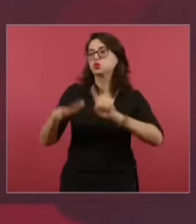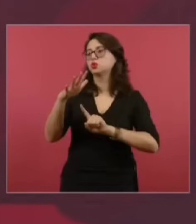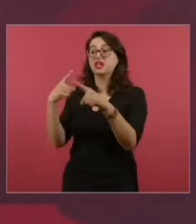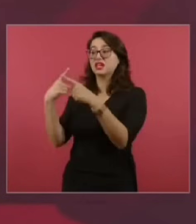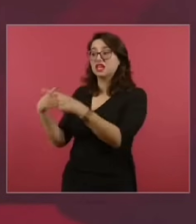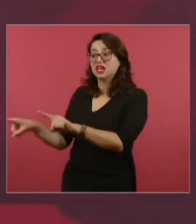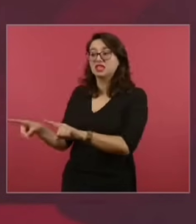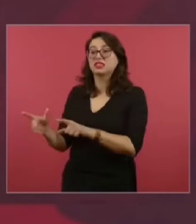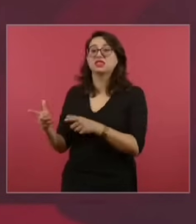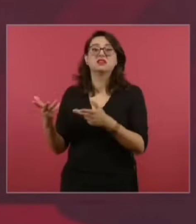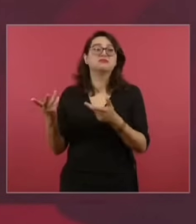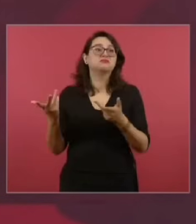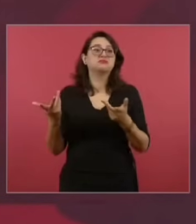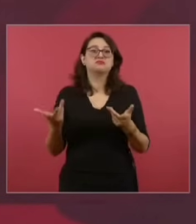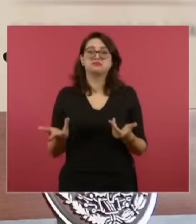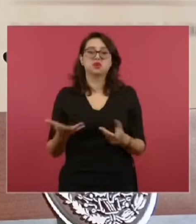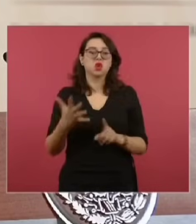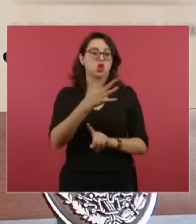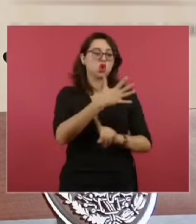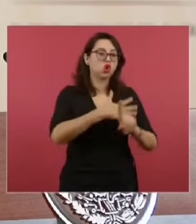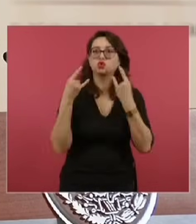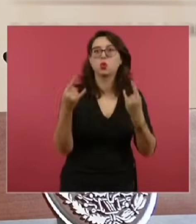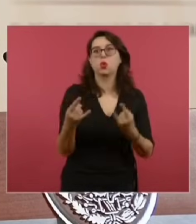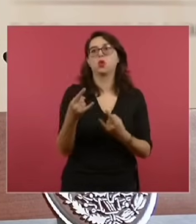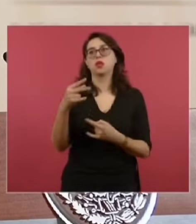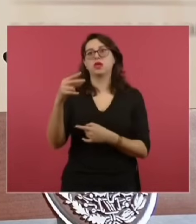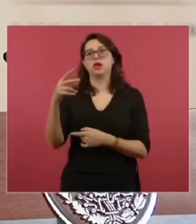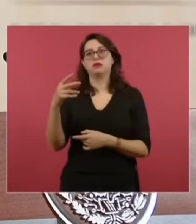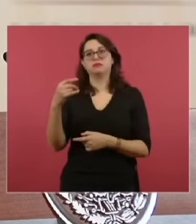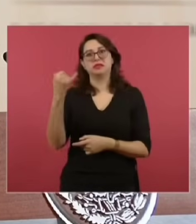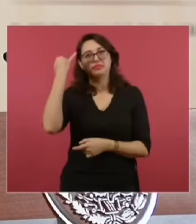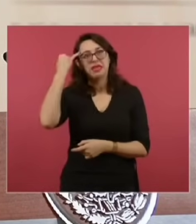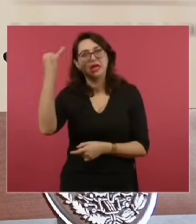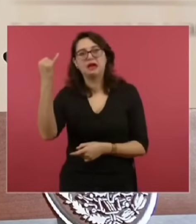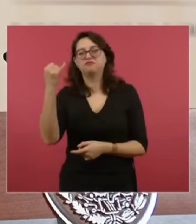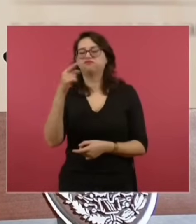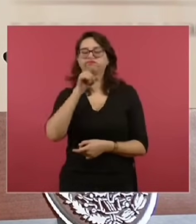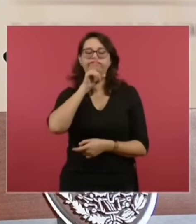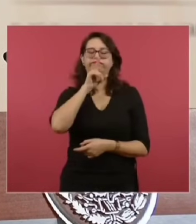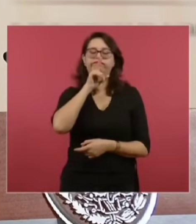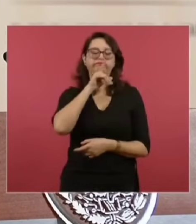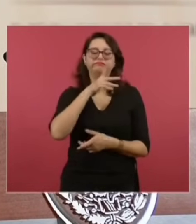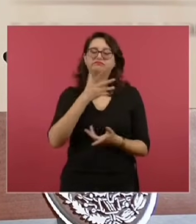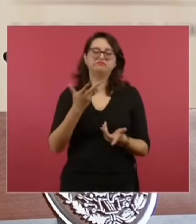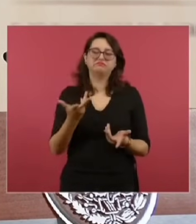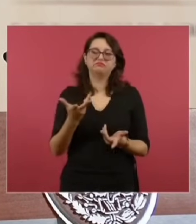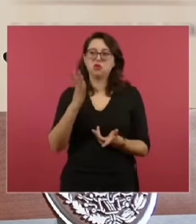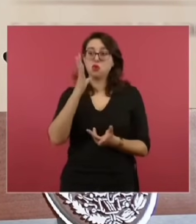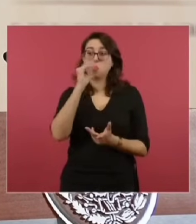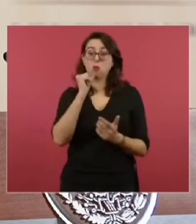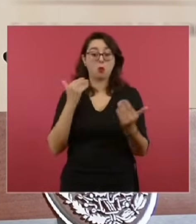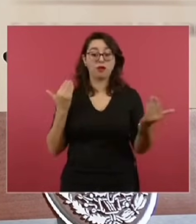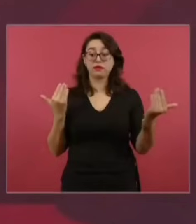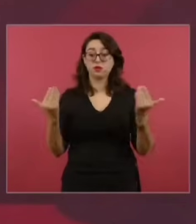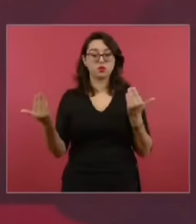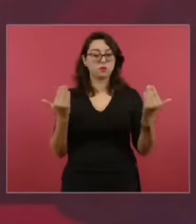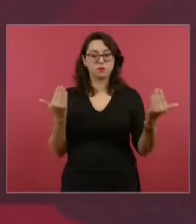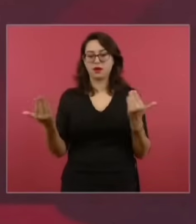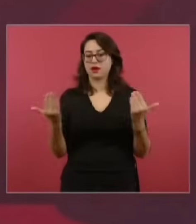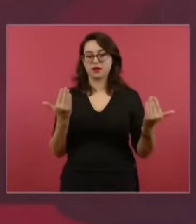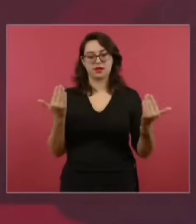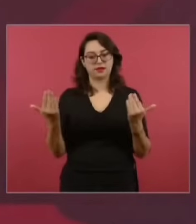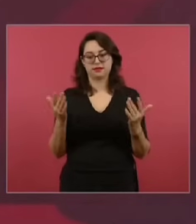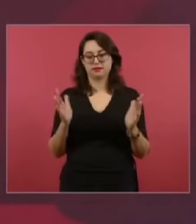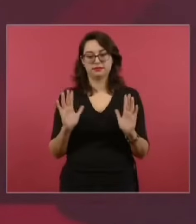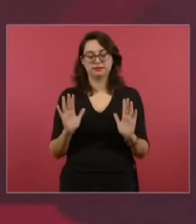Argentina, la idiosincrasia. Sin embargo, en el caso de Argentina les